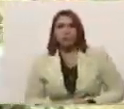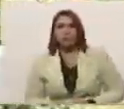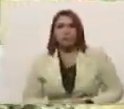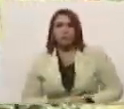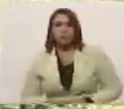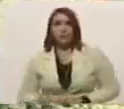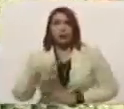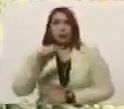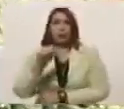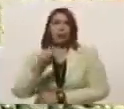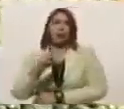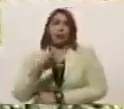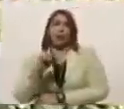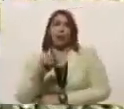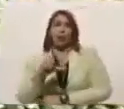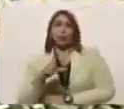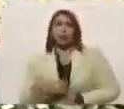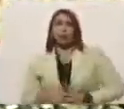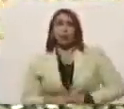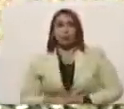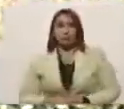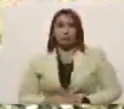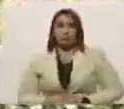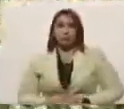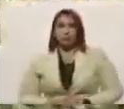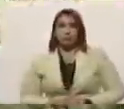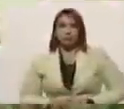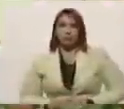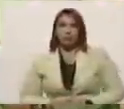Los TANCOL.